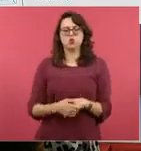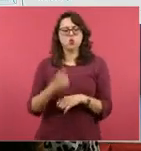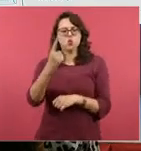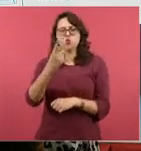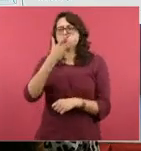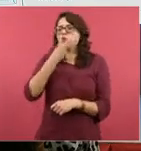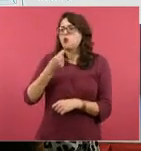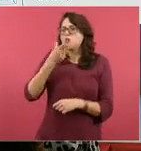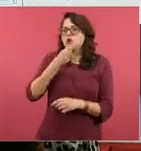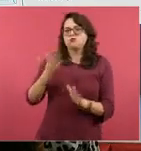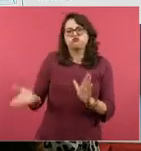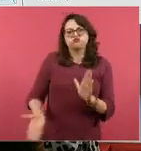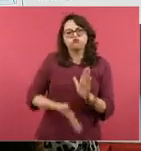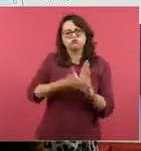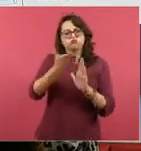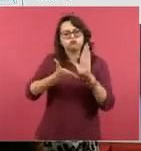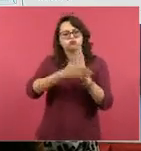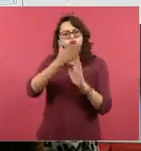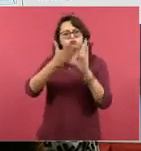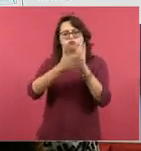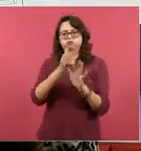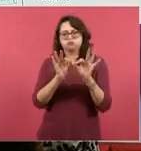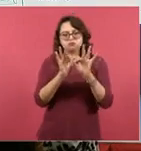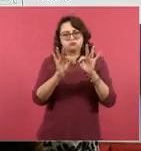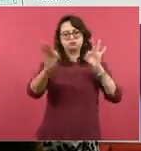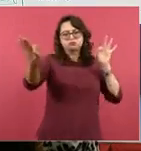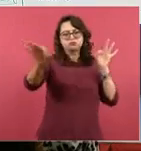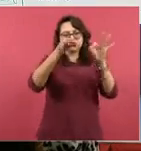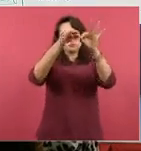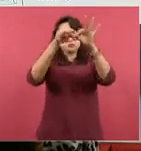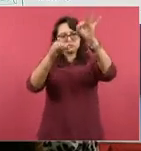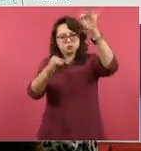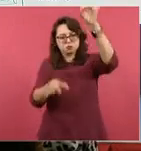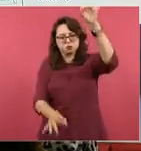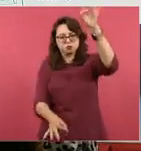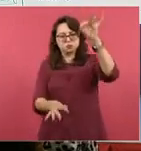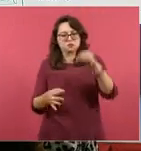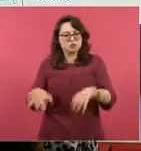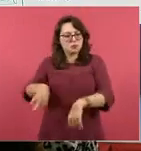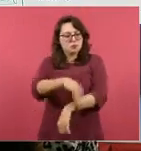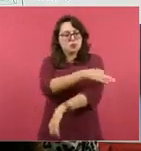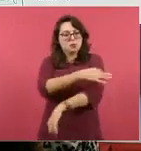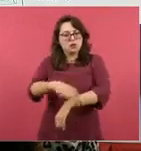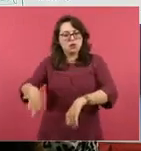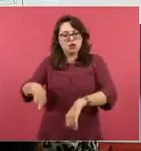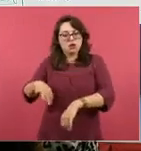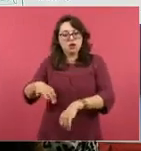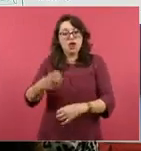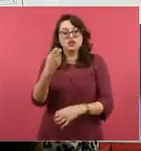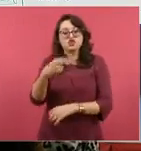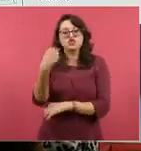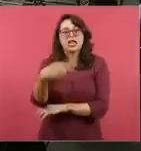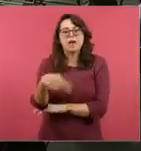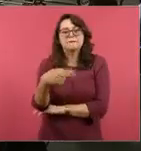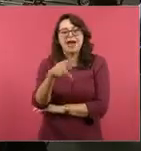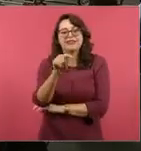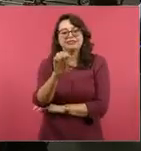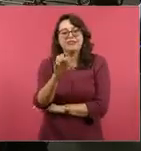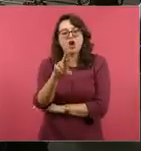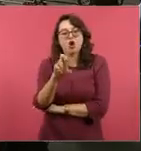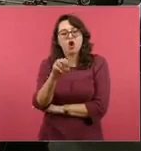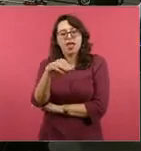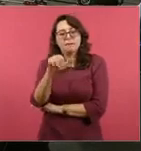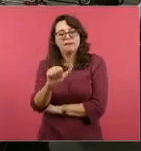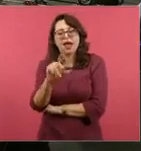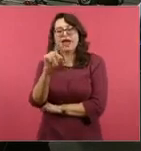nivelar, toma los niveles y puede saber cuándo traza imaginariamente un plano. Todo esto se debe llevar a las aulas, todas